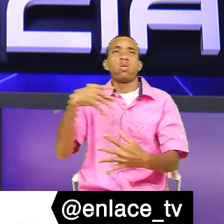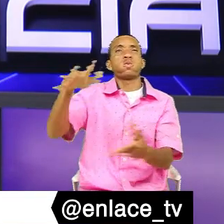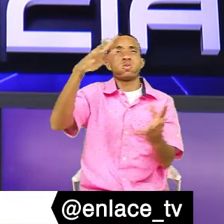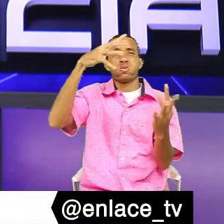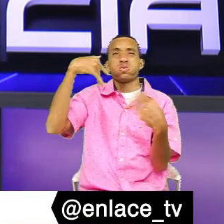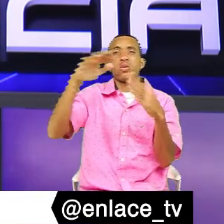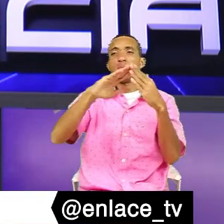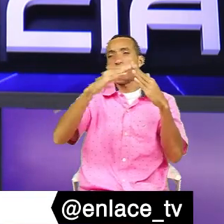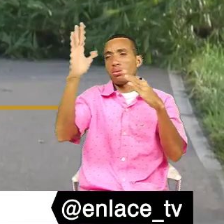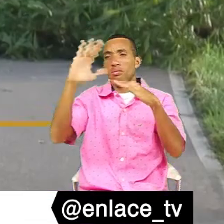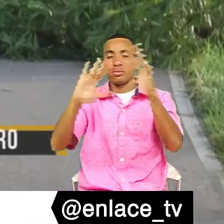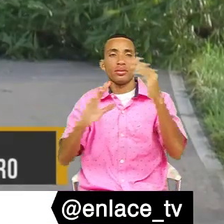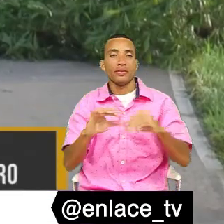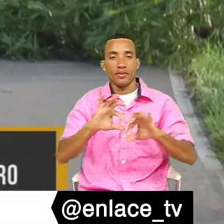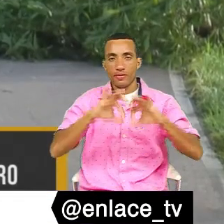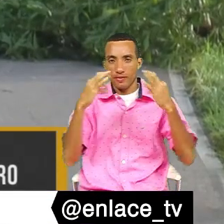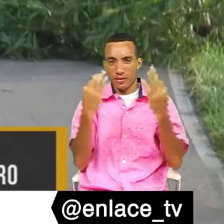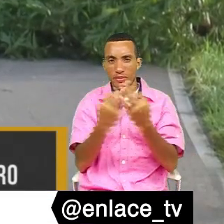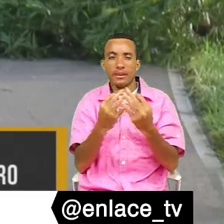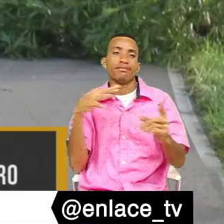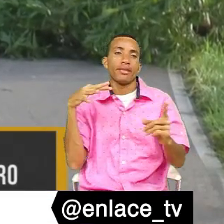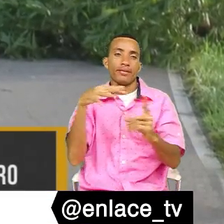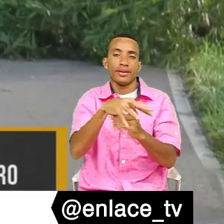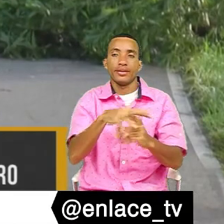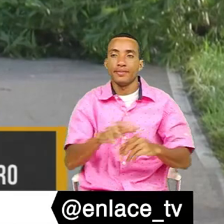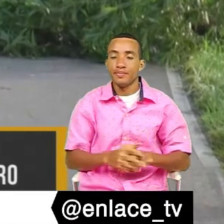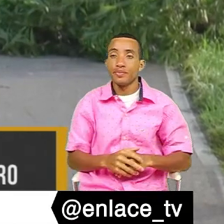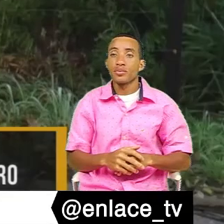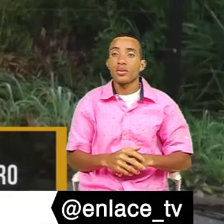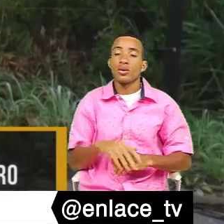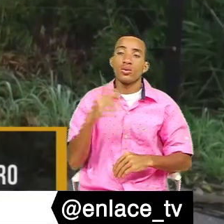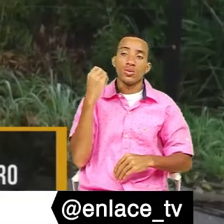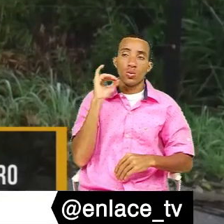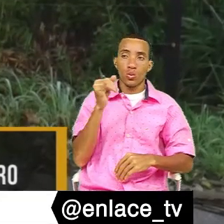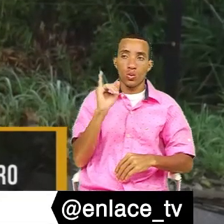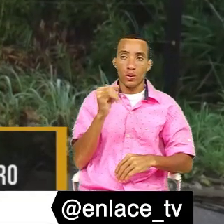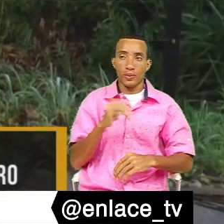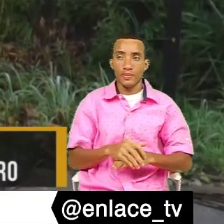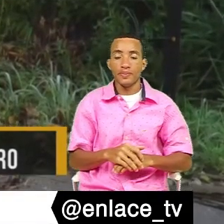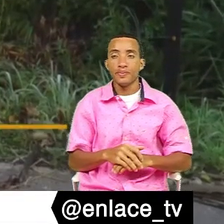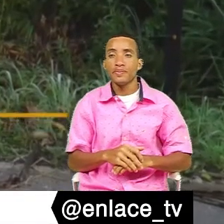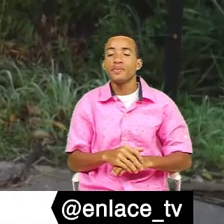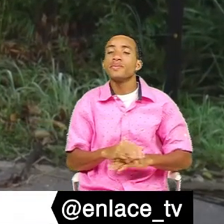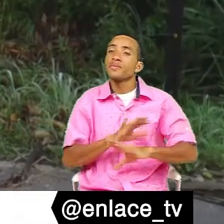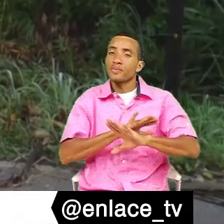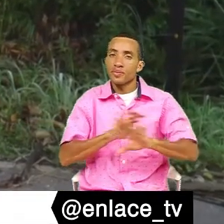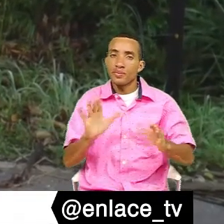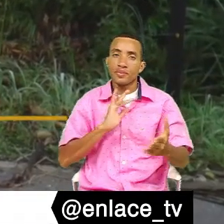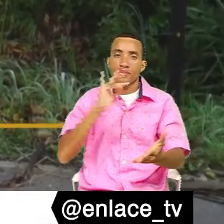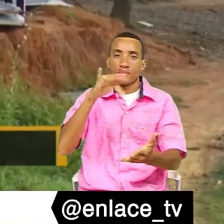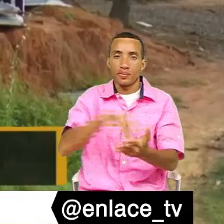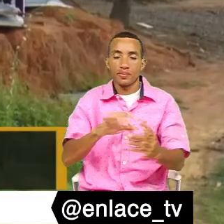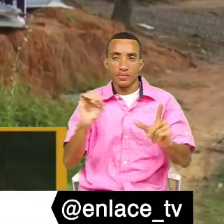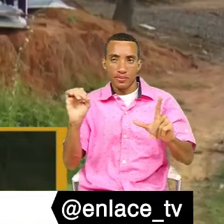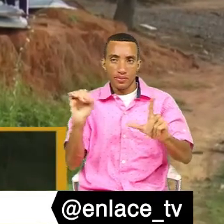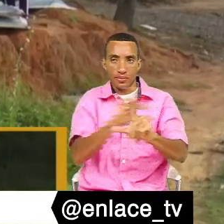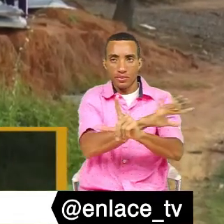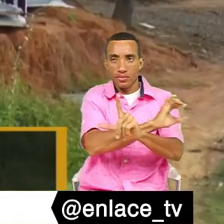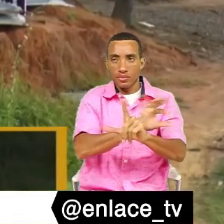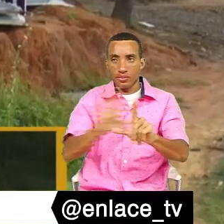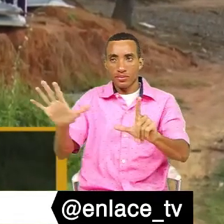hechos. Enlace Noticias estuvo la mañana de este jueves en la vereda Campogala del corregimiento El Llanito para conocer de cerca la forma como el vendaval